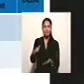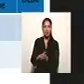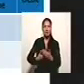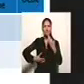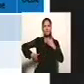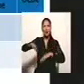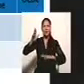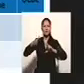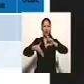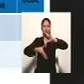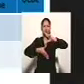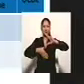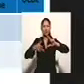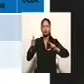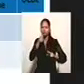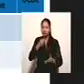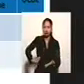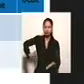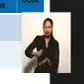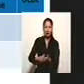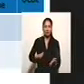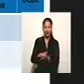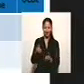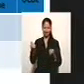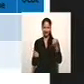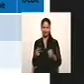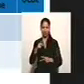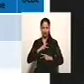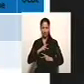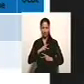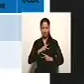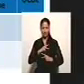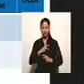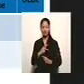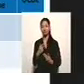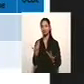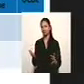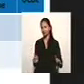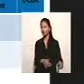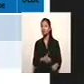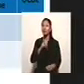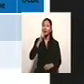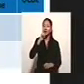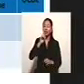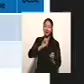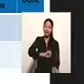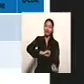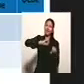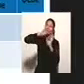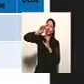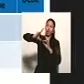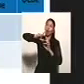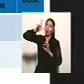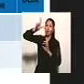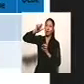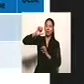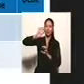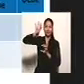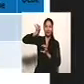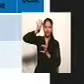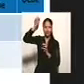operar. Y cuando miramos los costos de exportación, el sistema logístico